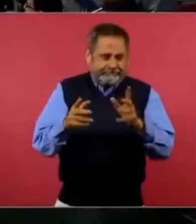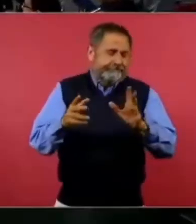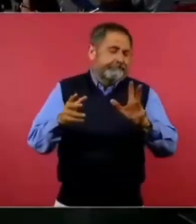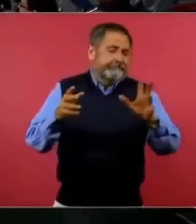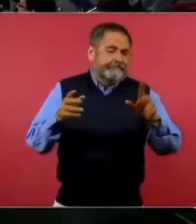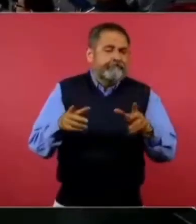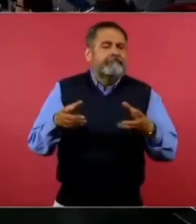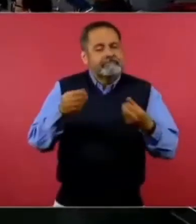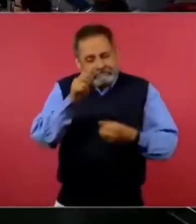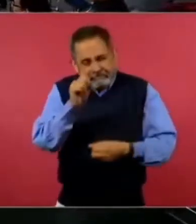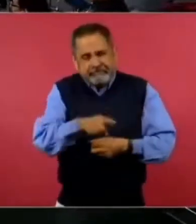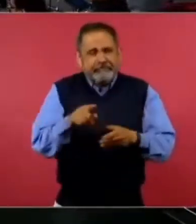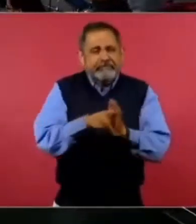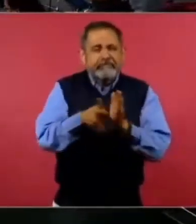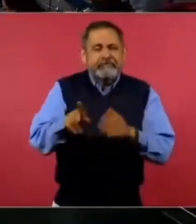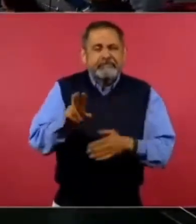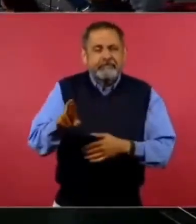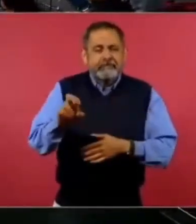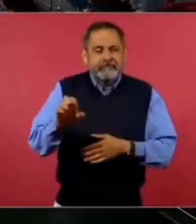del Reforma